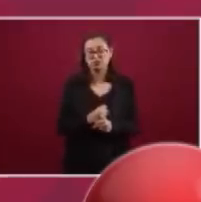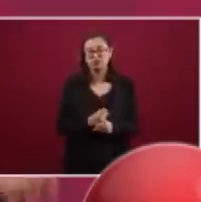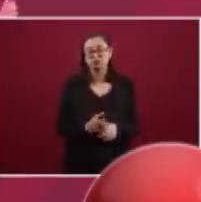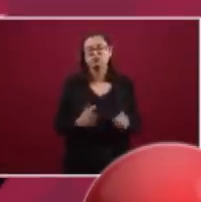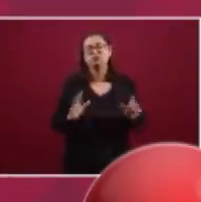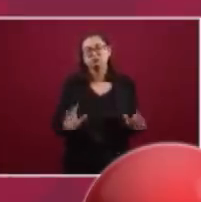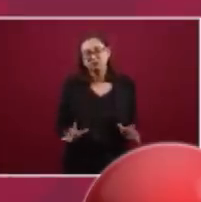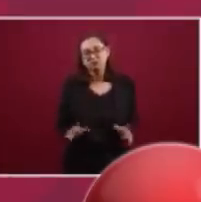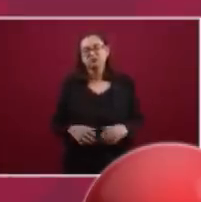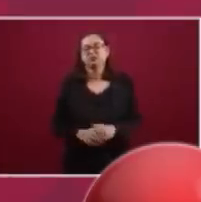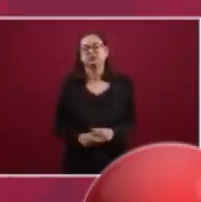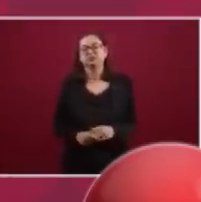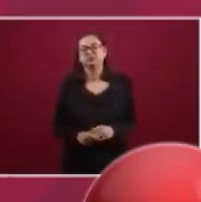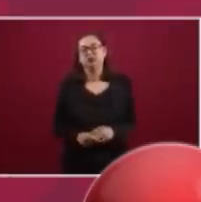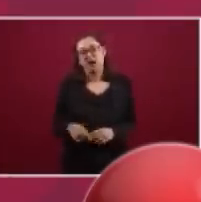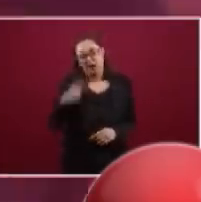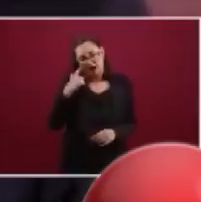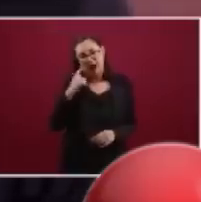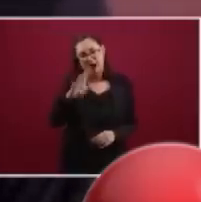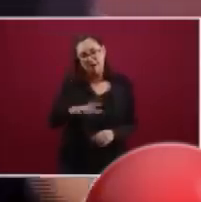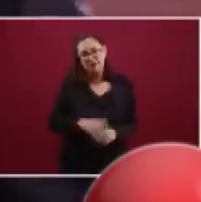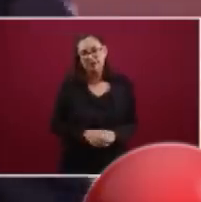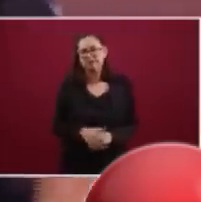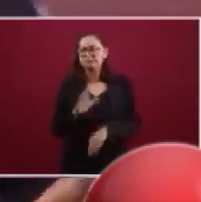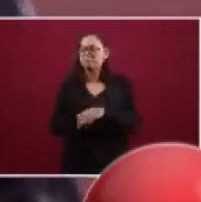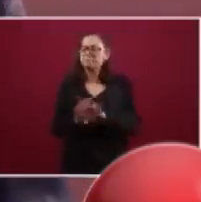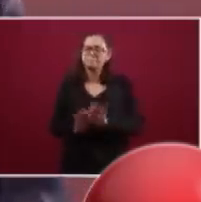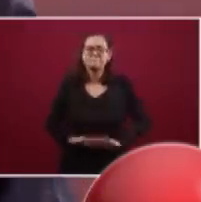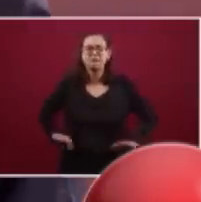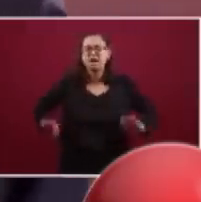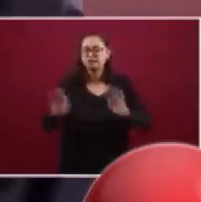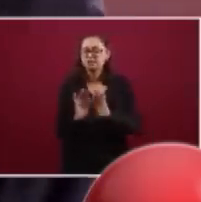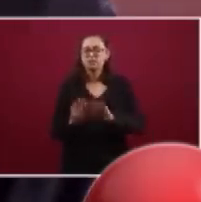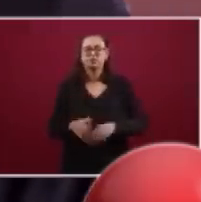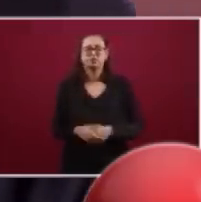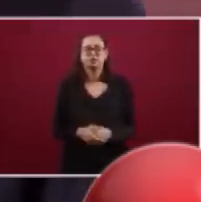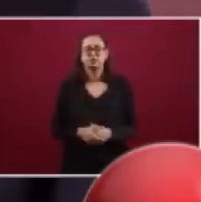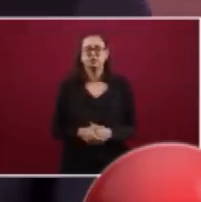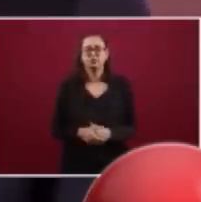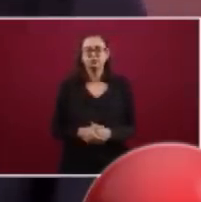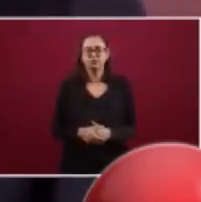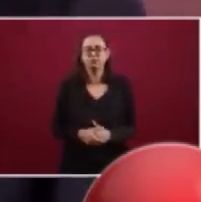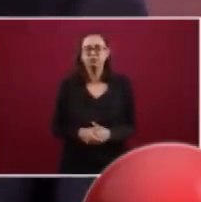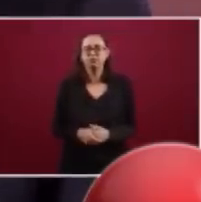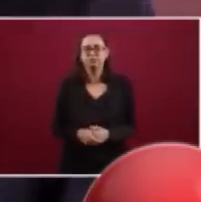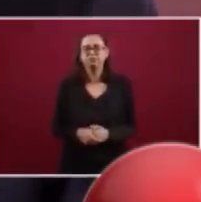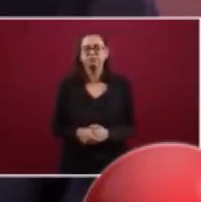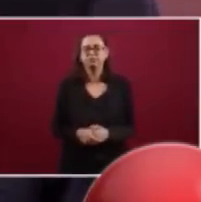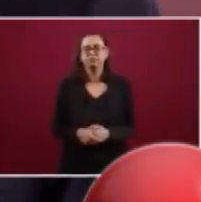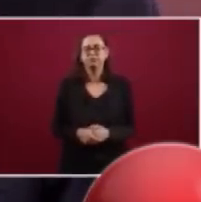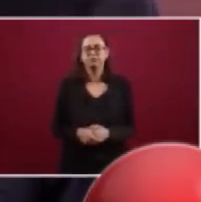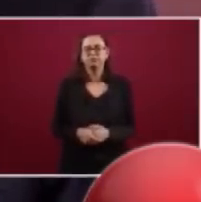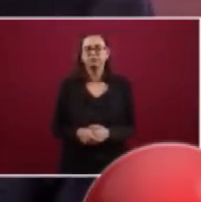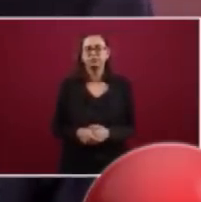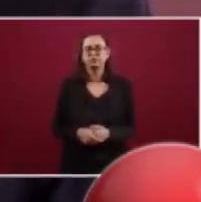Pero, a ver, lo más importante de todo, ¿cuándo